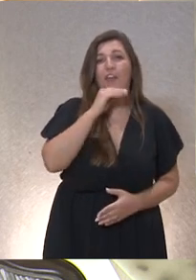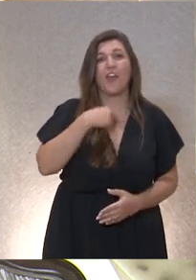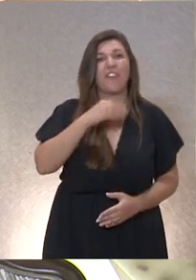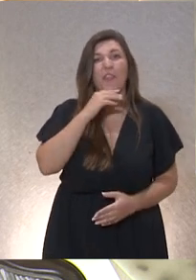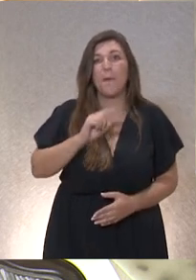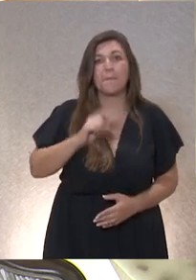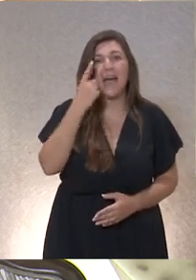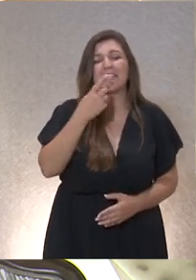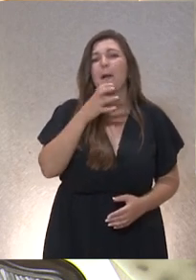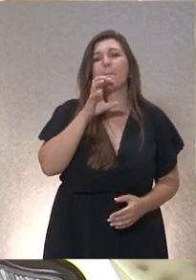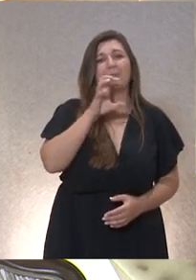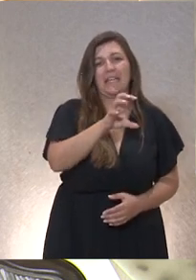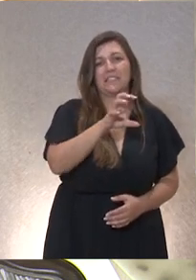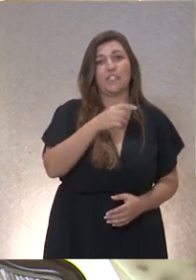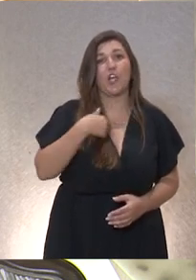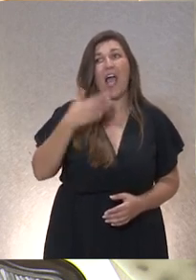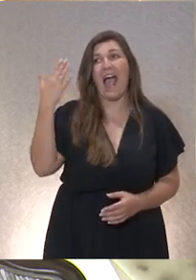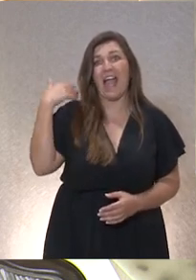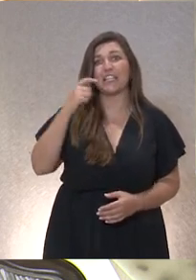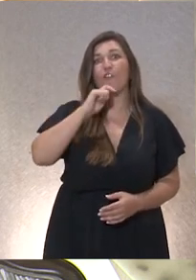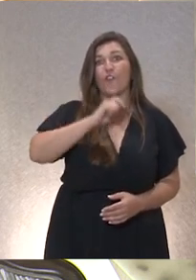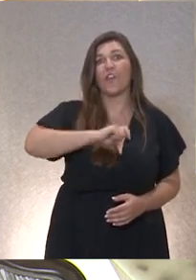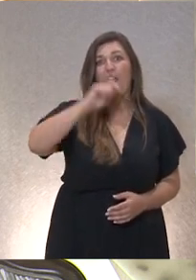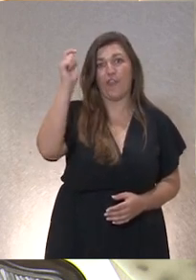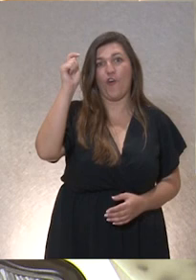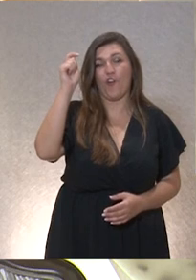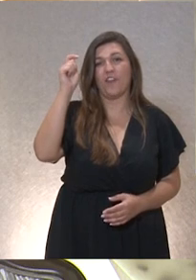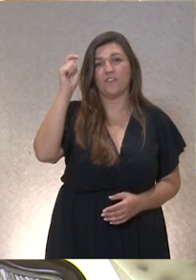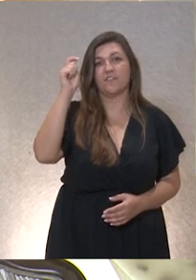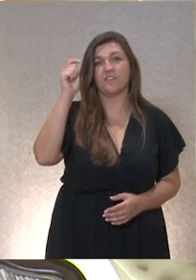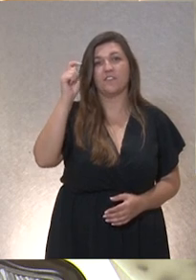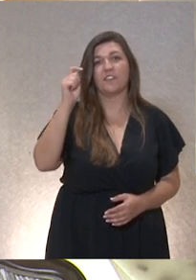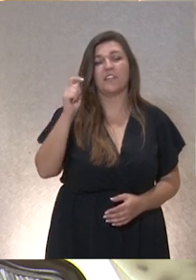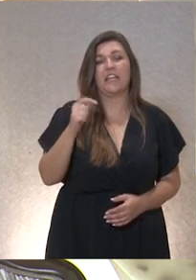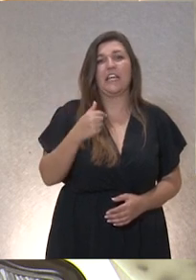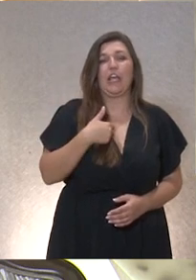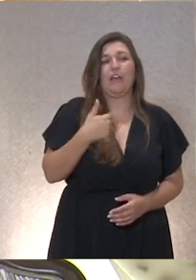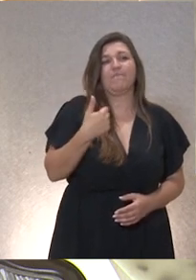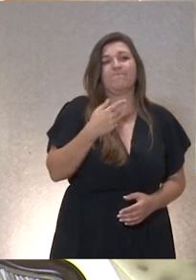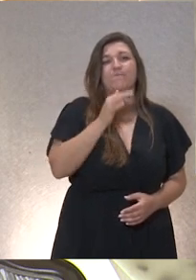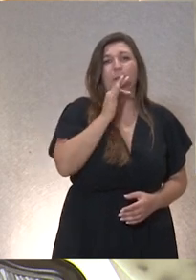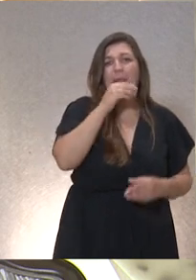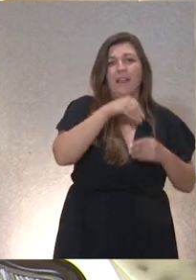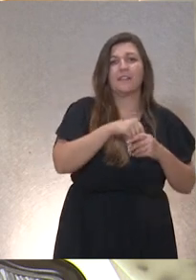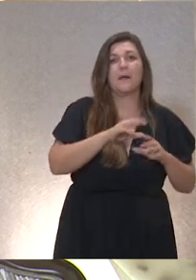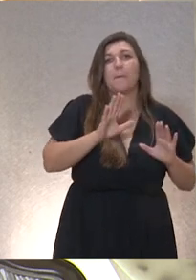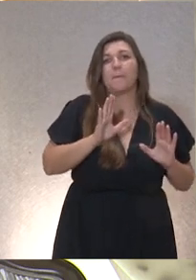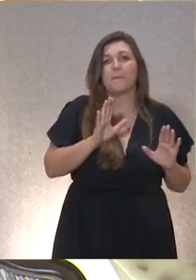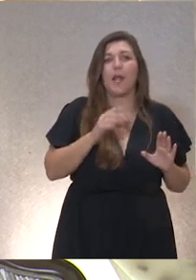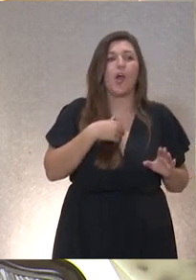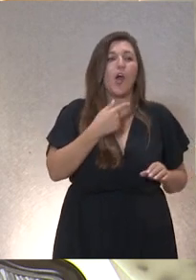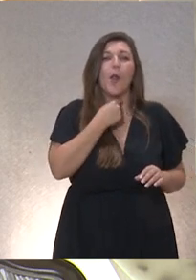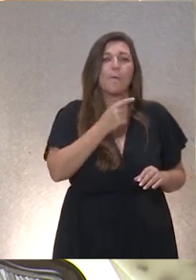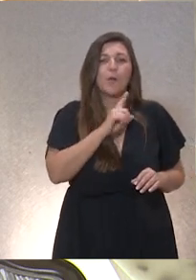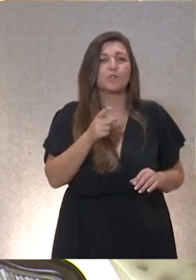me cabreo es con el país del que soy fundador y me considero depositario de las esencias y cuando no me gusta que es con frecuencia